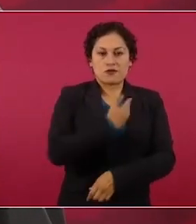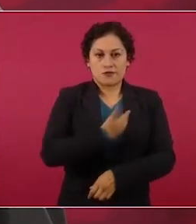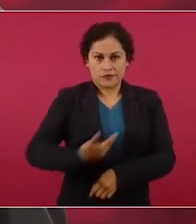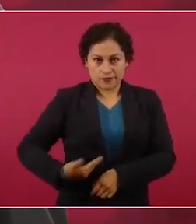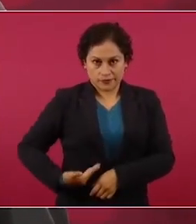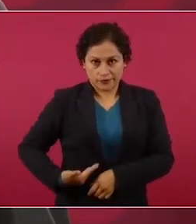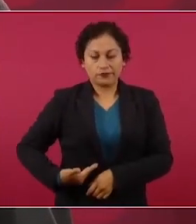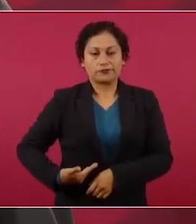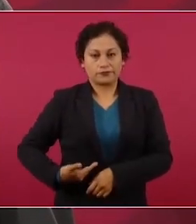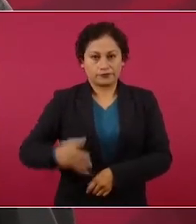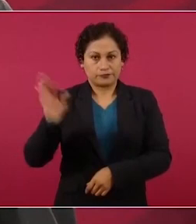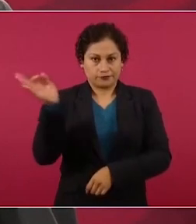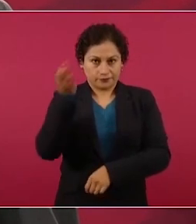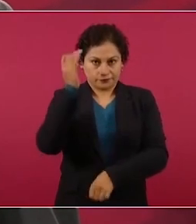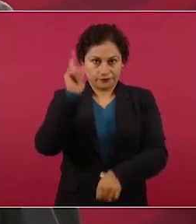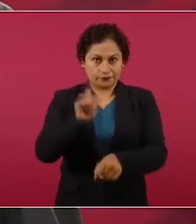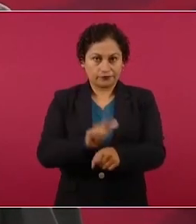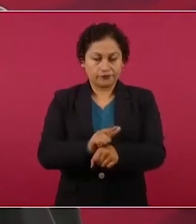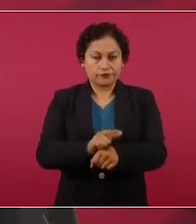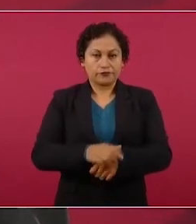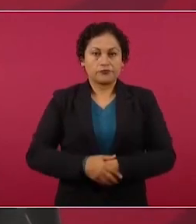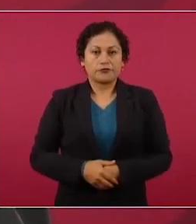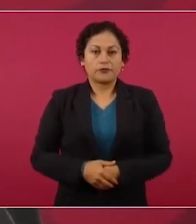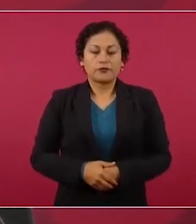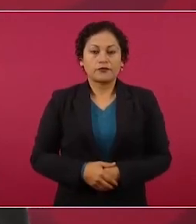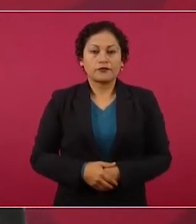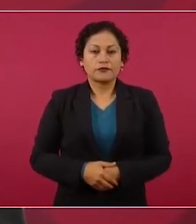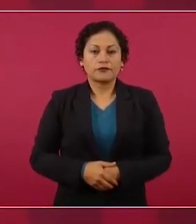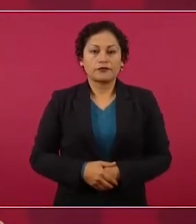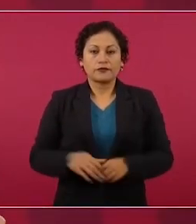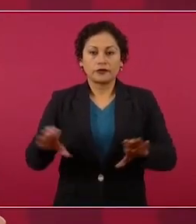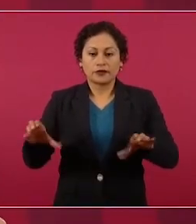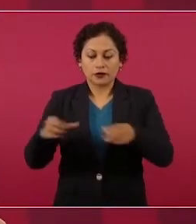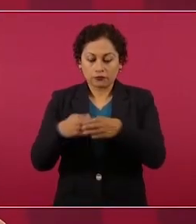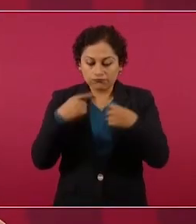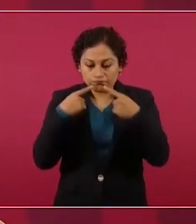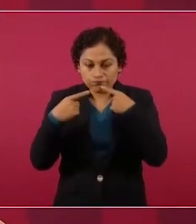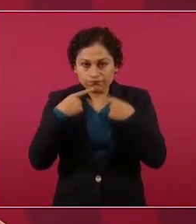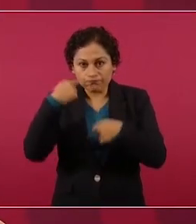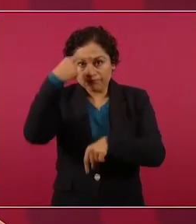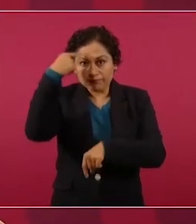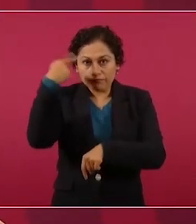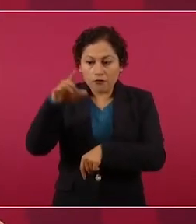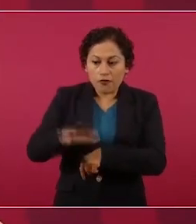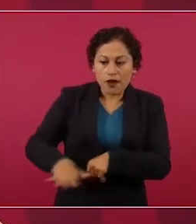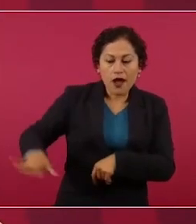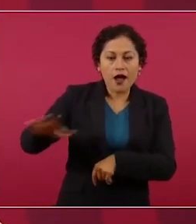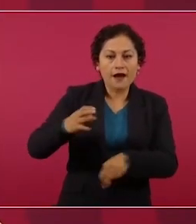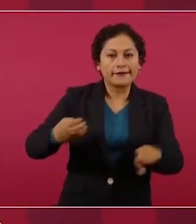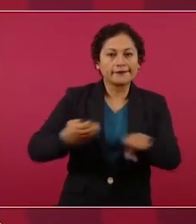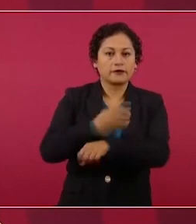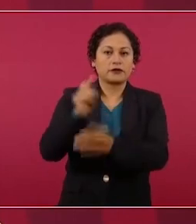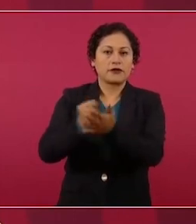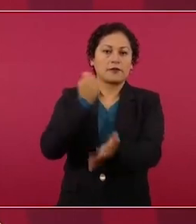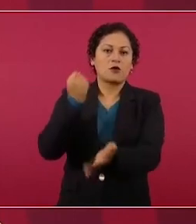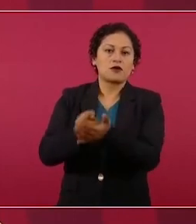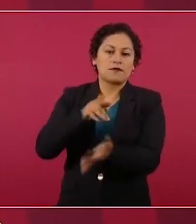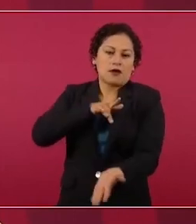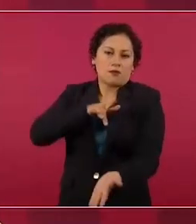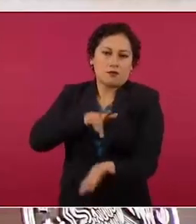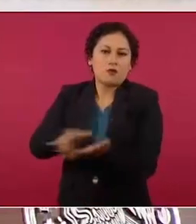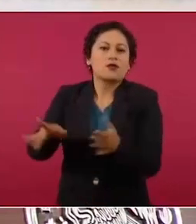del gobierno federal para apoyar al pueblo de Tamaulipas y respaldar